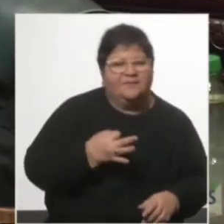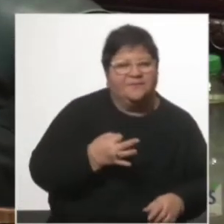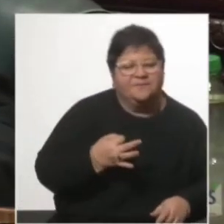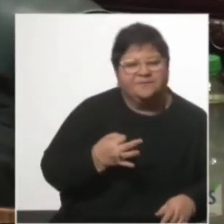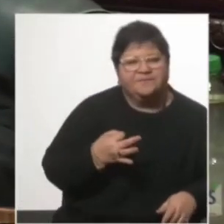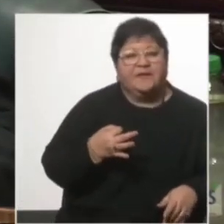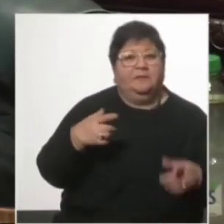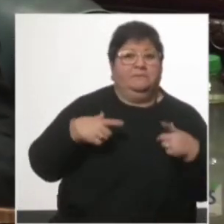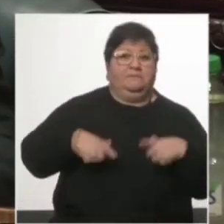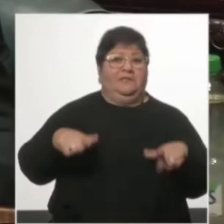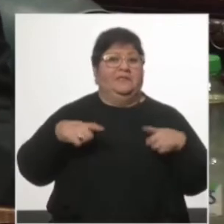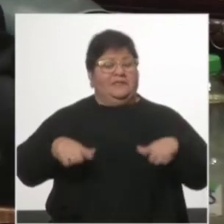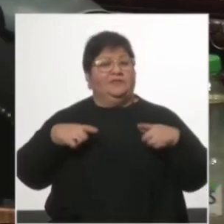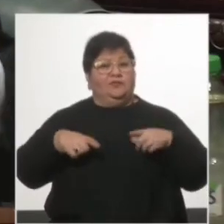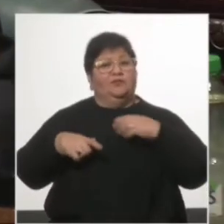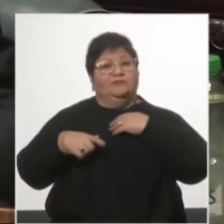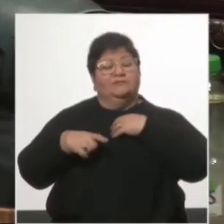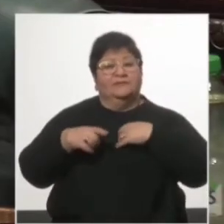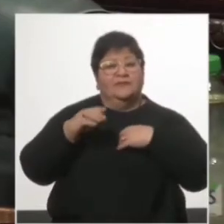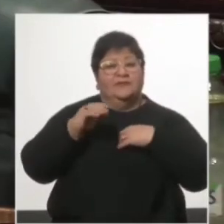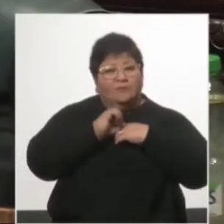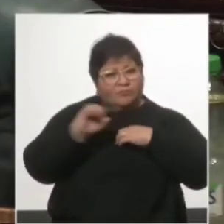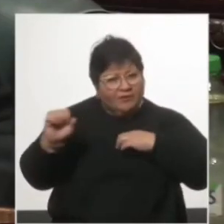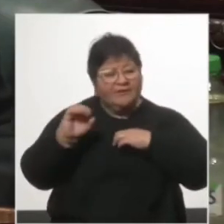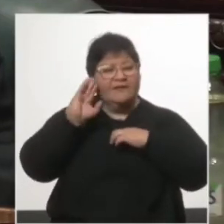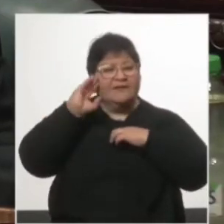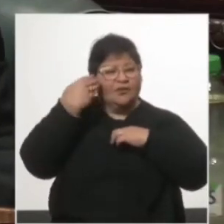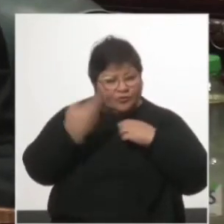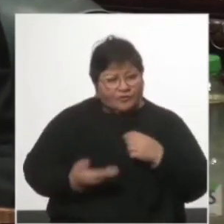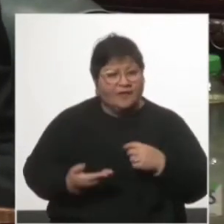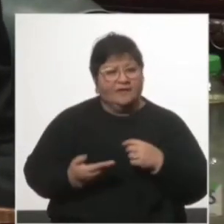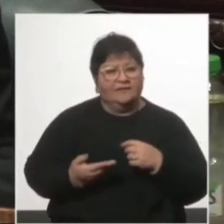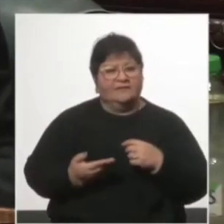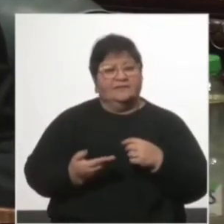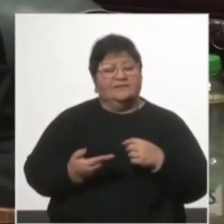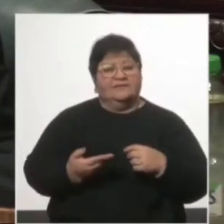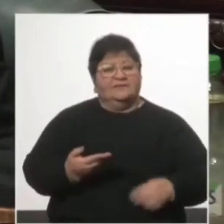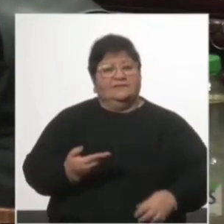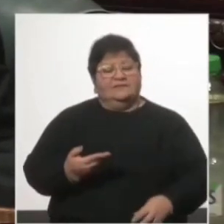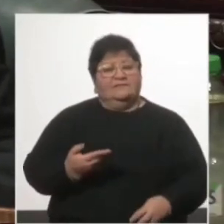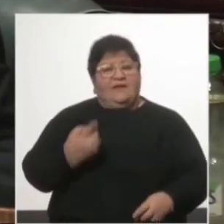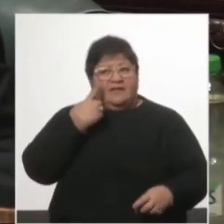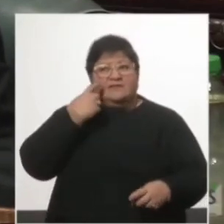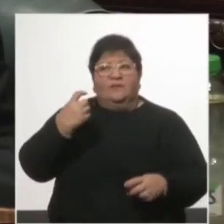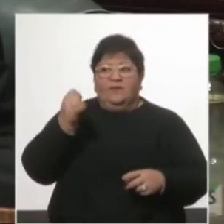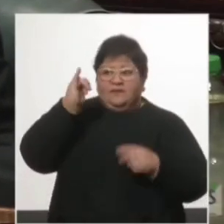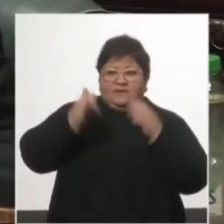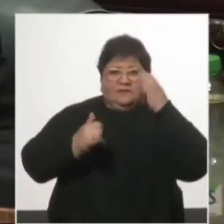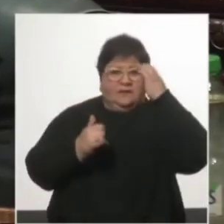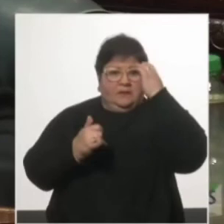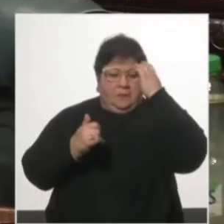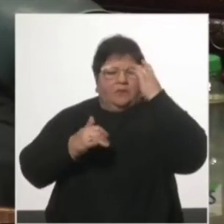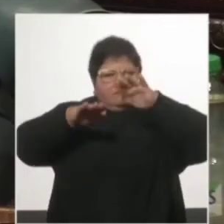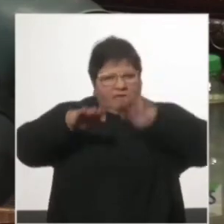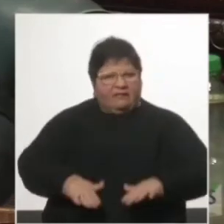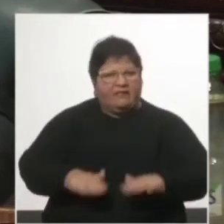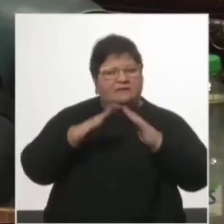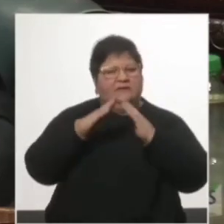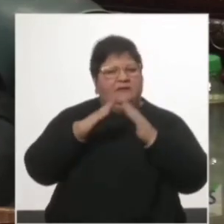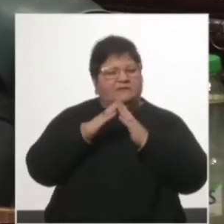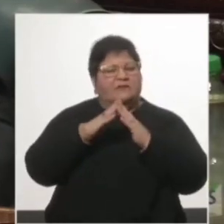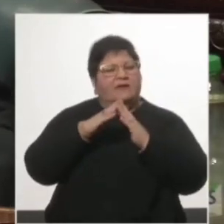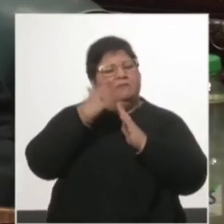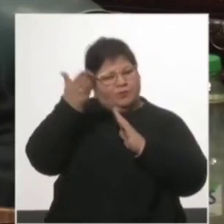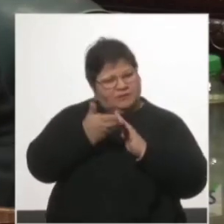del ministro reconocer que una menor movilidad hubiera redundado en un porcentaje menor